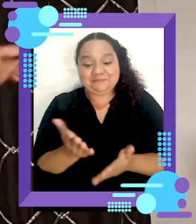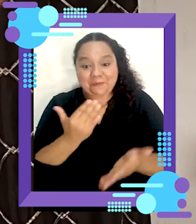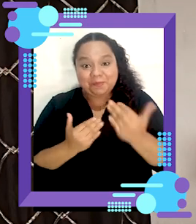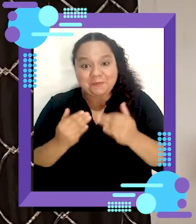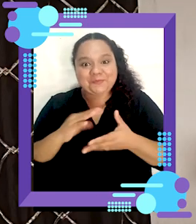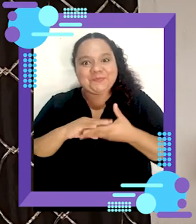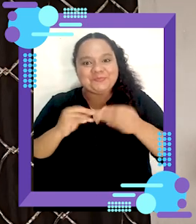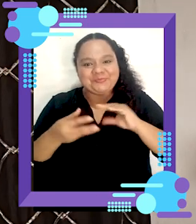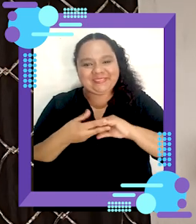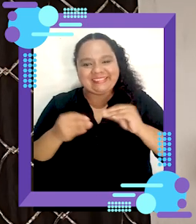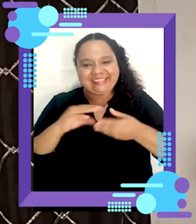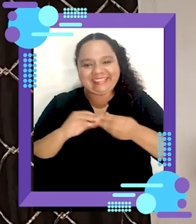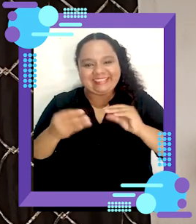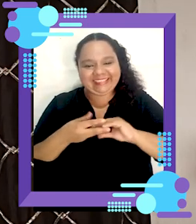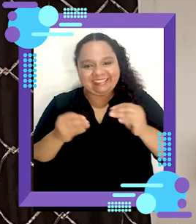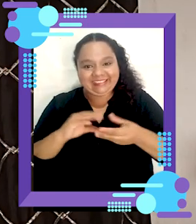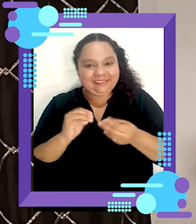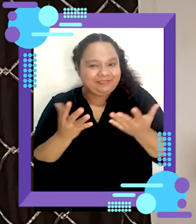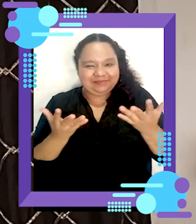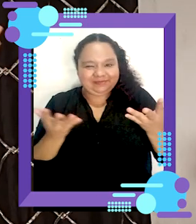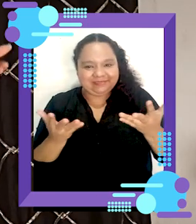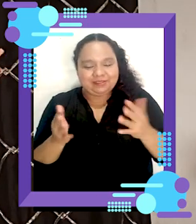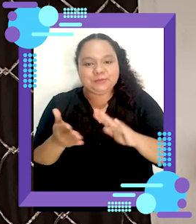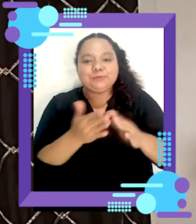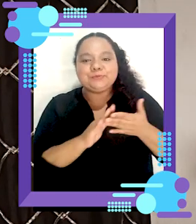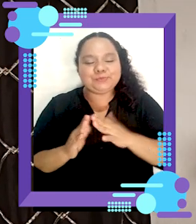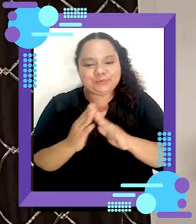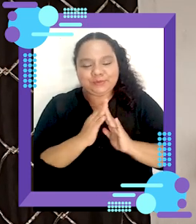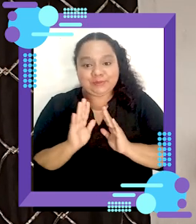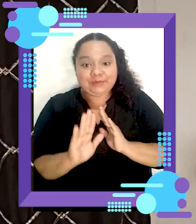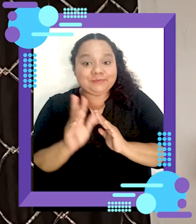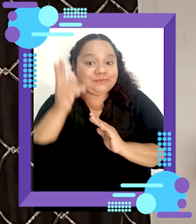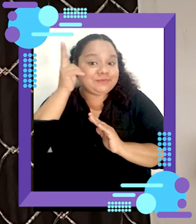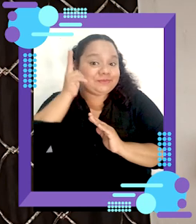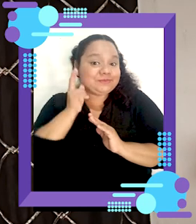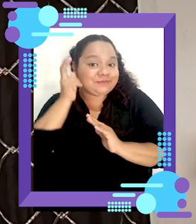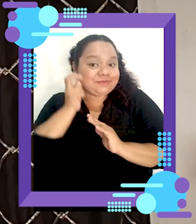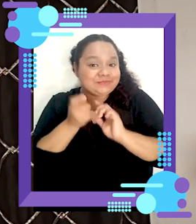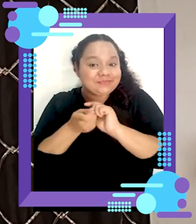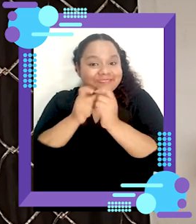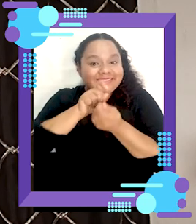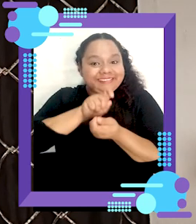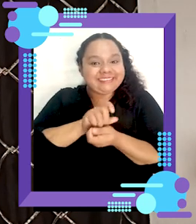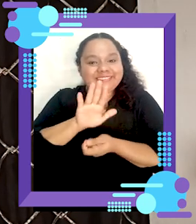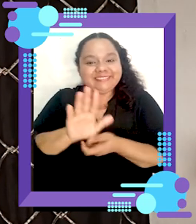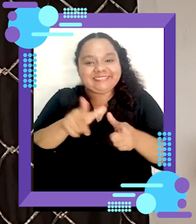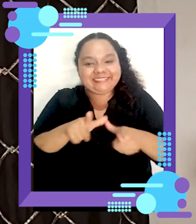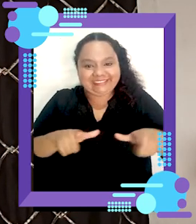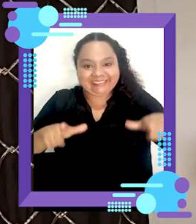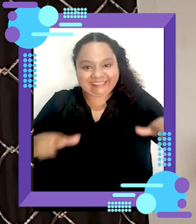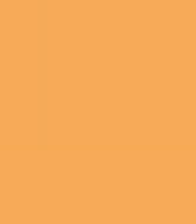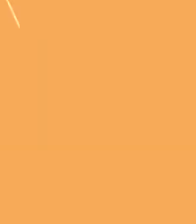Tahuaca, acompáñame que les contaré un cuento acerca de su pueblo y después escucharán su traducción en la